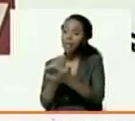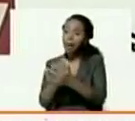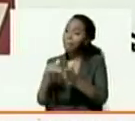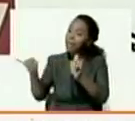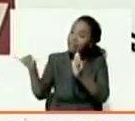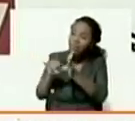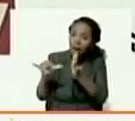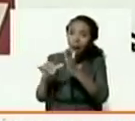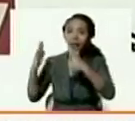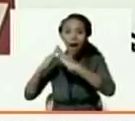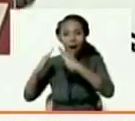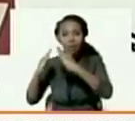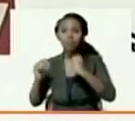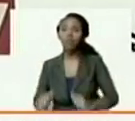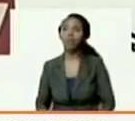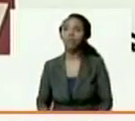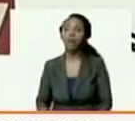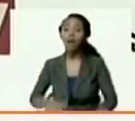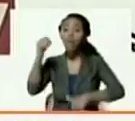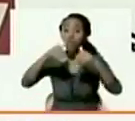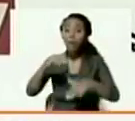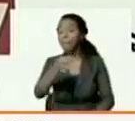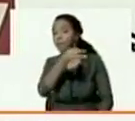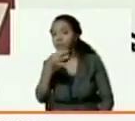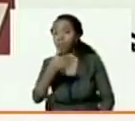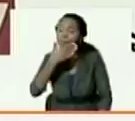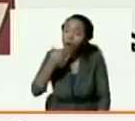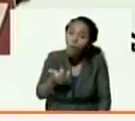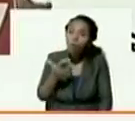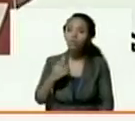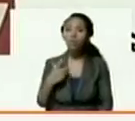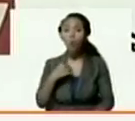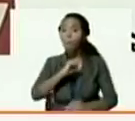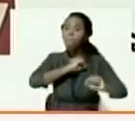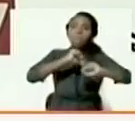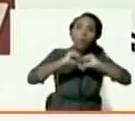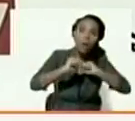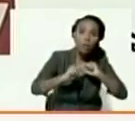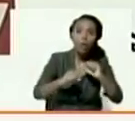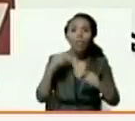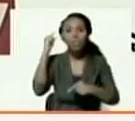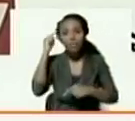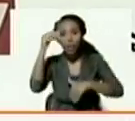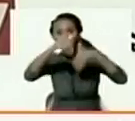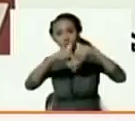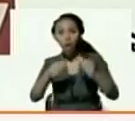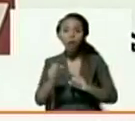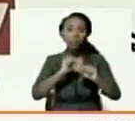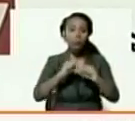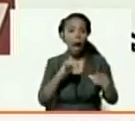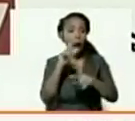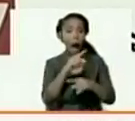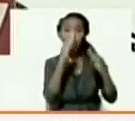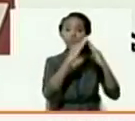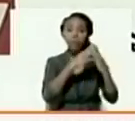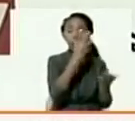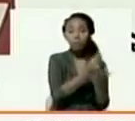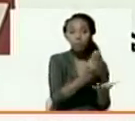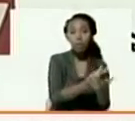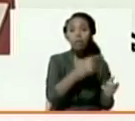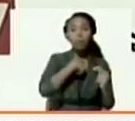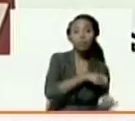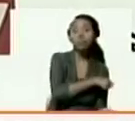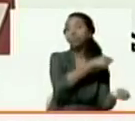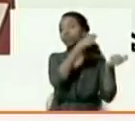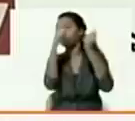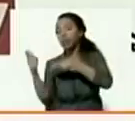casa. ¿Para qué? Para que el voto sea más eficiente. No tendríamos nosotros que moverlo el día de las elecciones, que vienen este